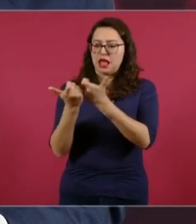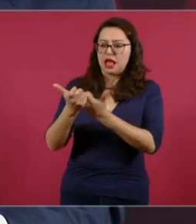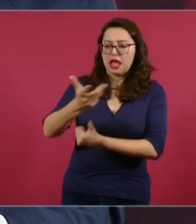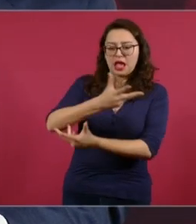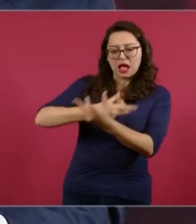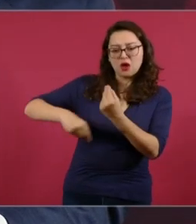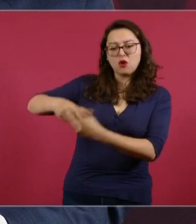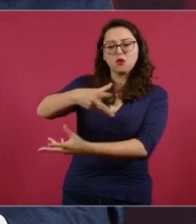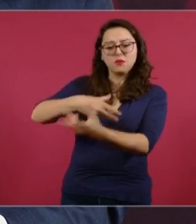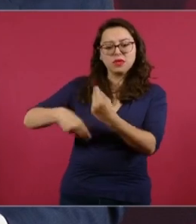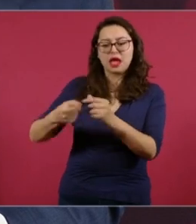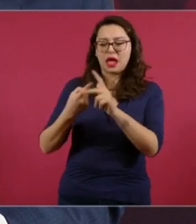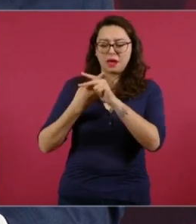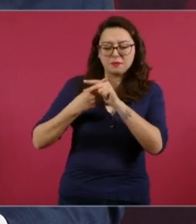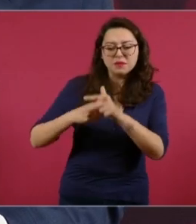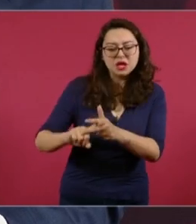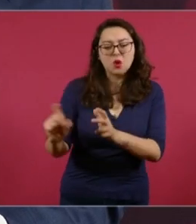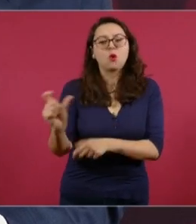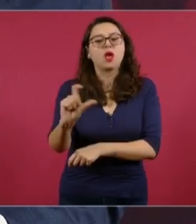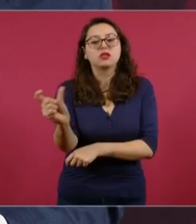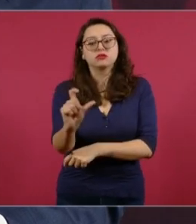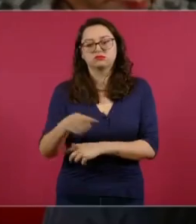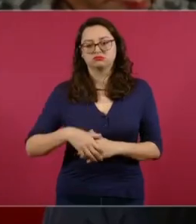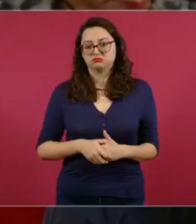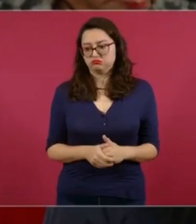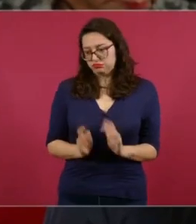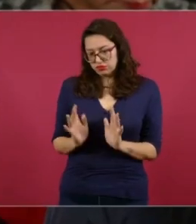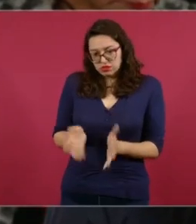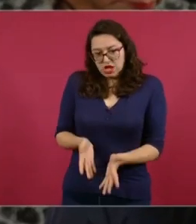hay auge económico.